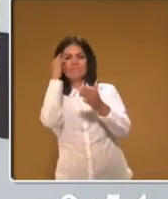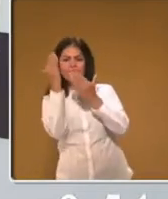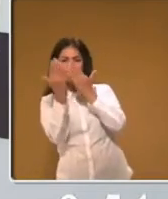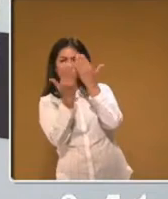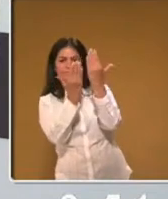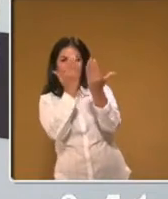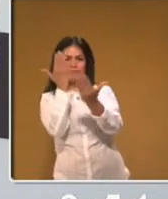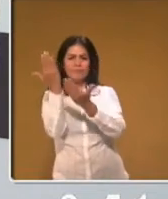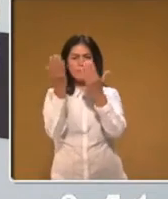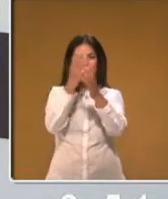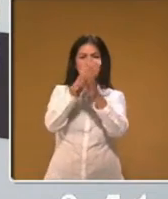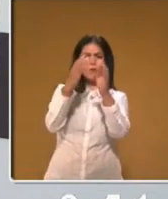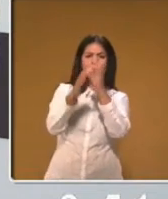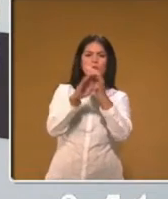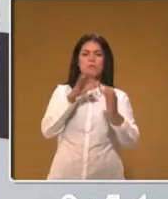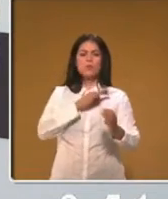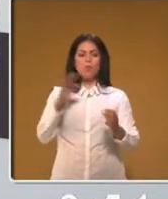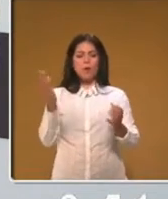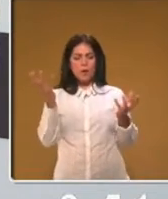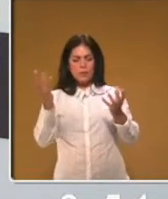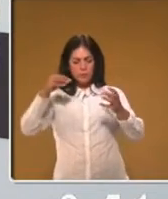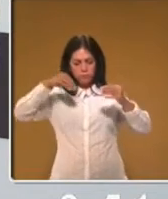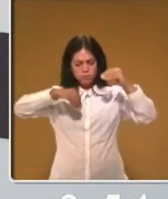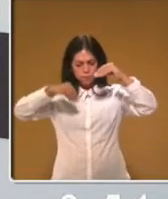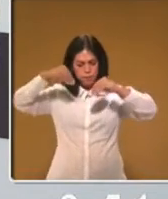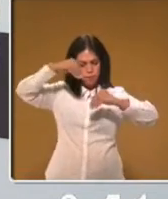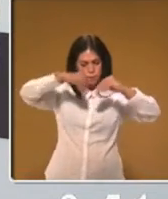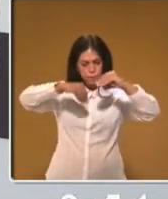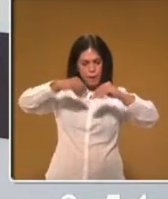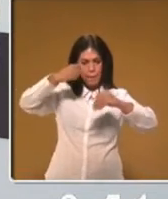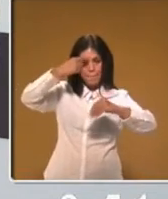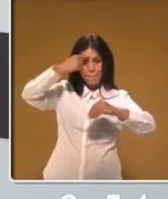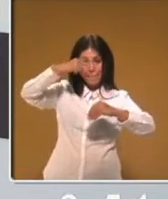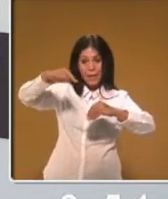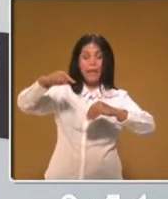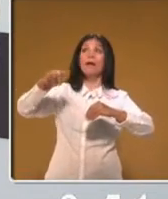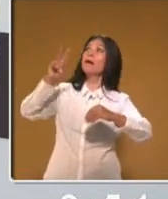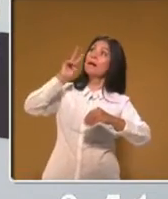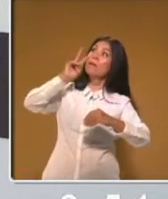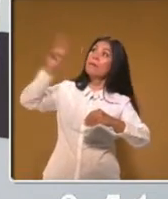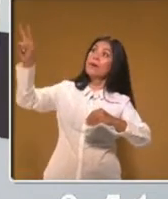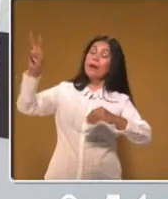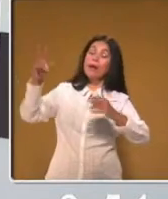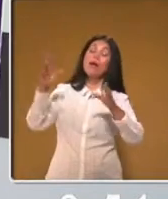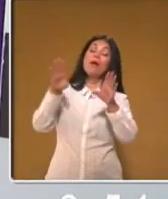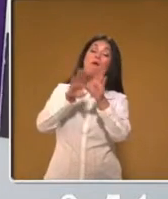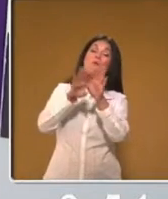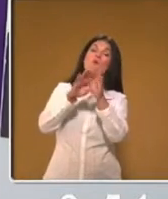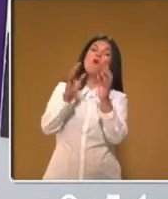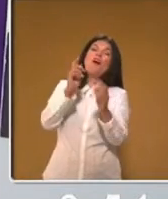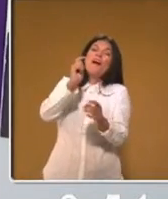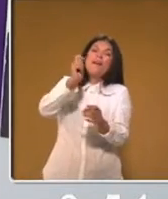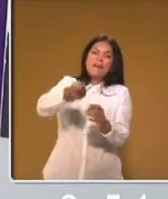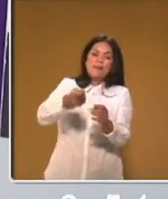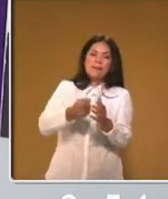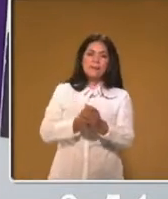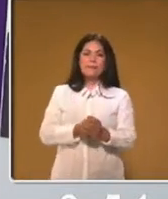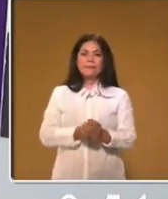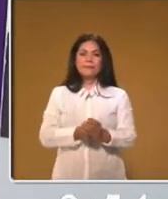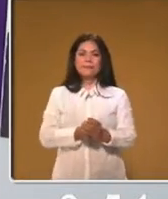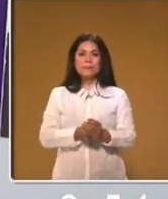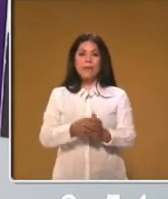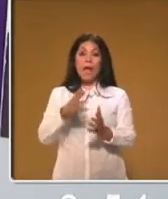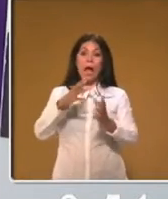maqueta, con algún modelo, así como algo tan grande como el universo, pero también algo tan pequeño como lo es un átomo, como ustedes lo pueden apreciar